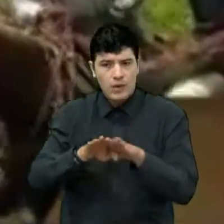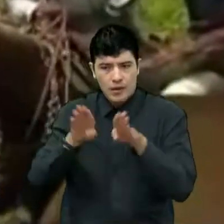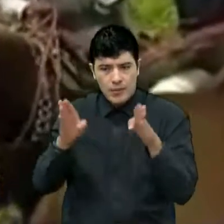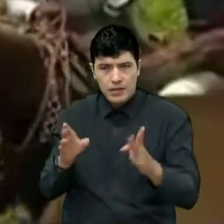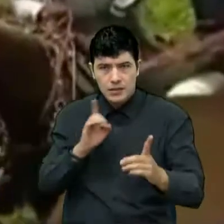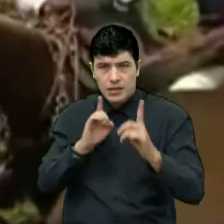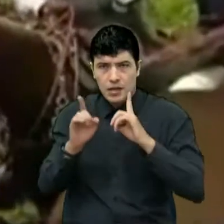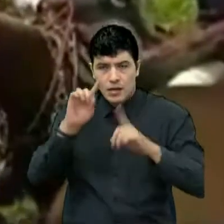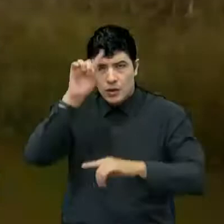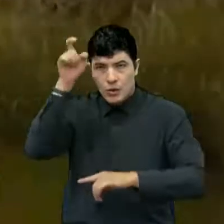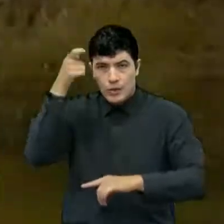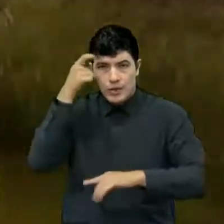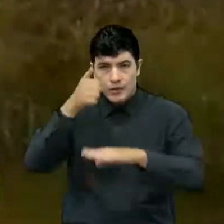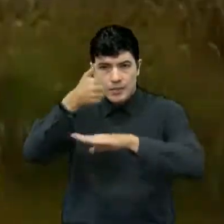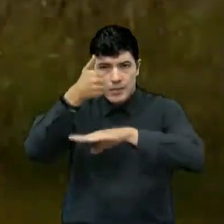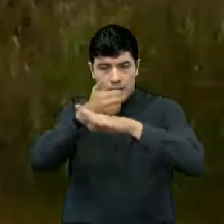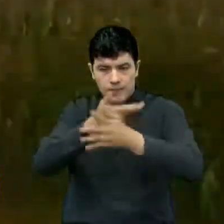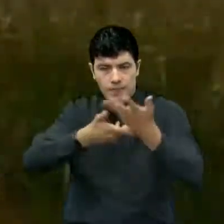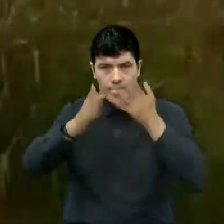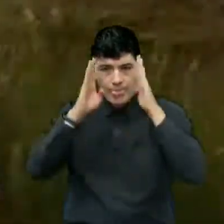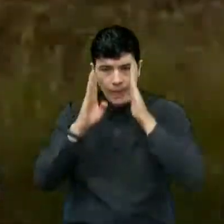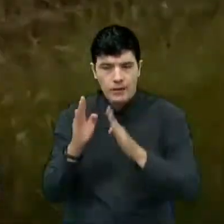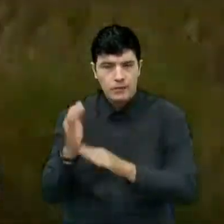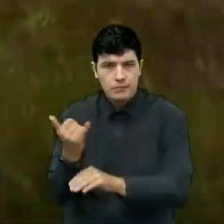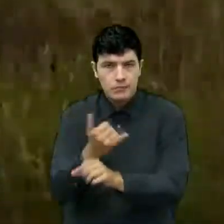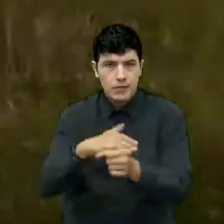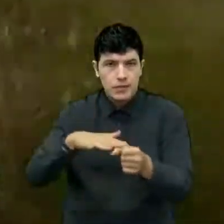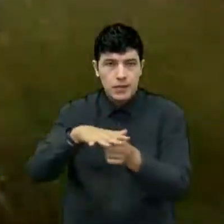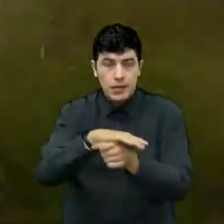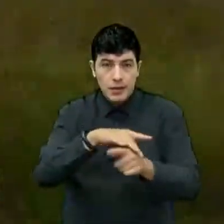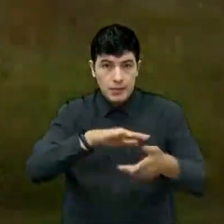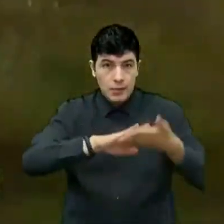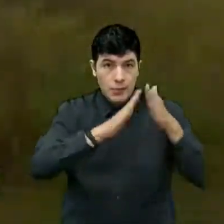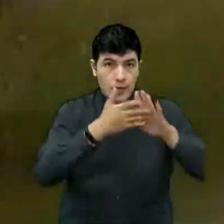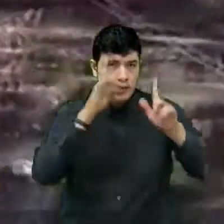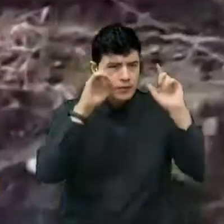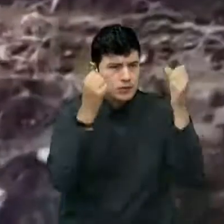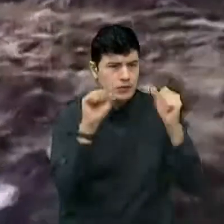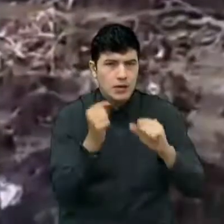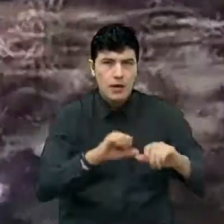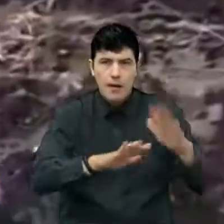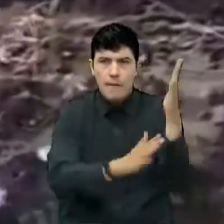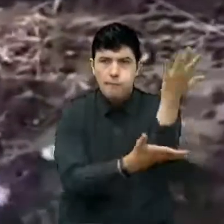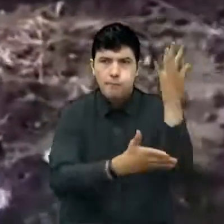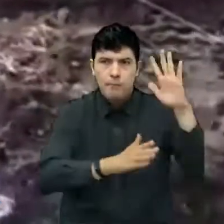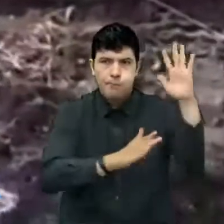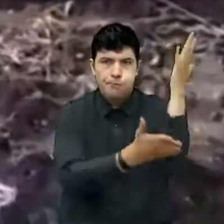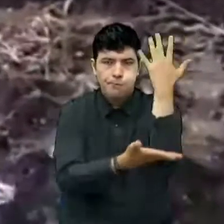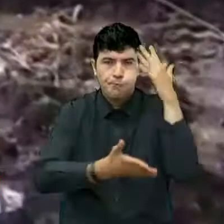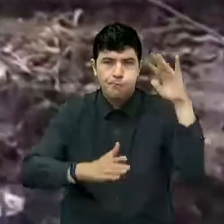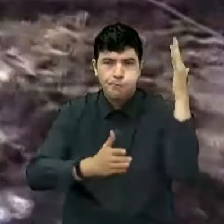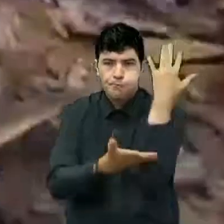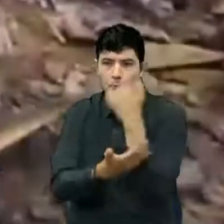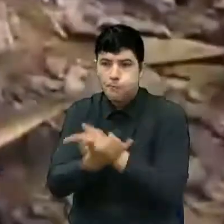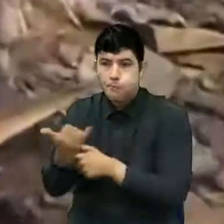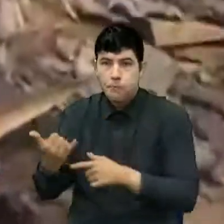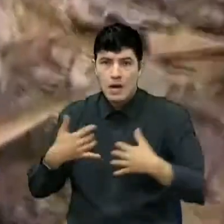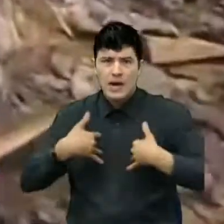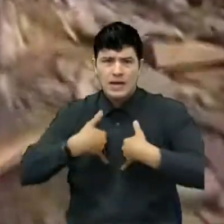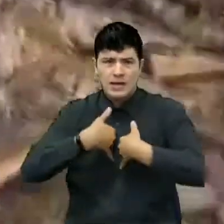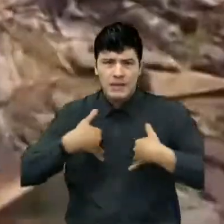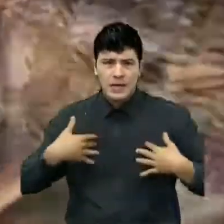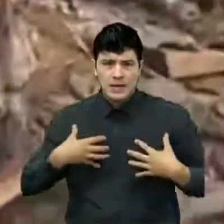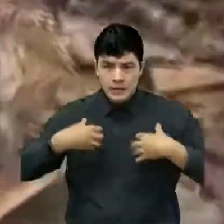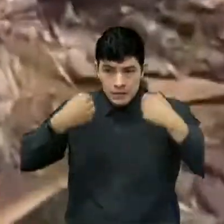gobierno, los atienda. La mayor preocupación de los habitantes de la zona es la tala de árboles y el exterminio de los animales